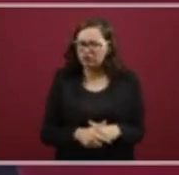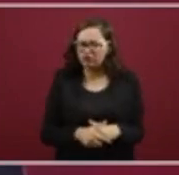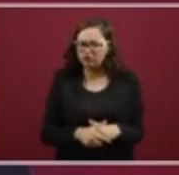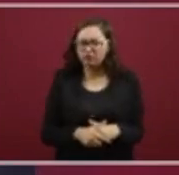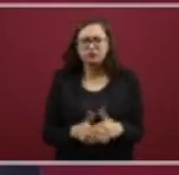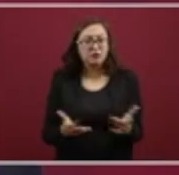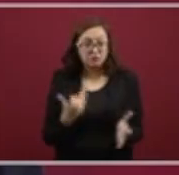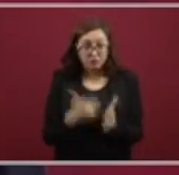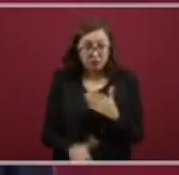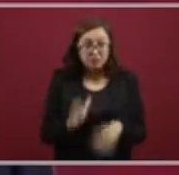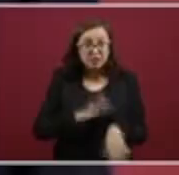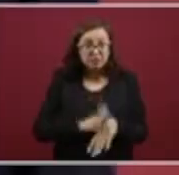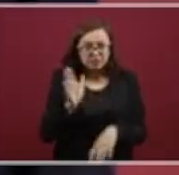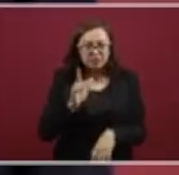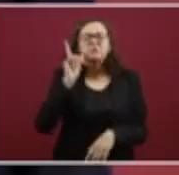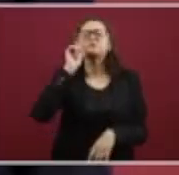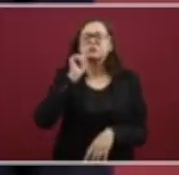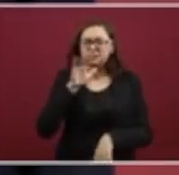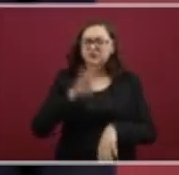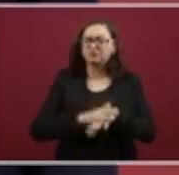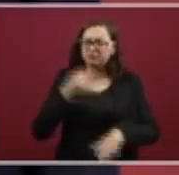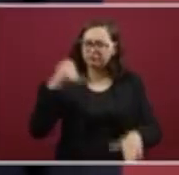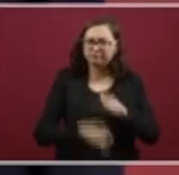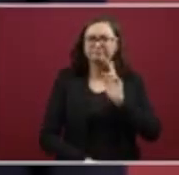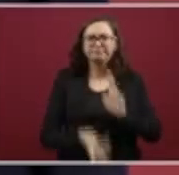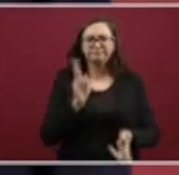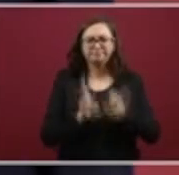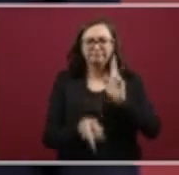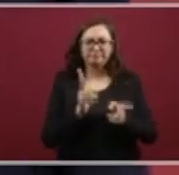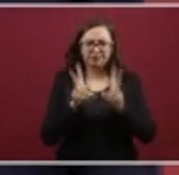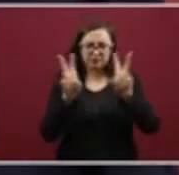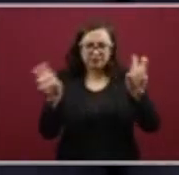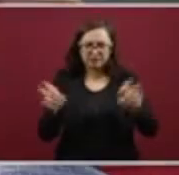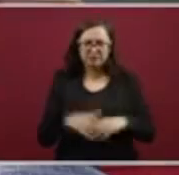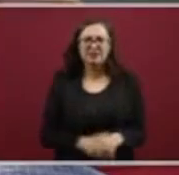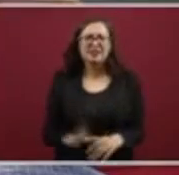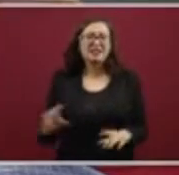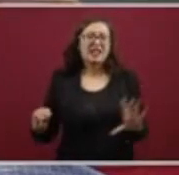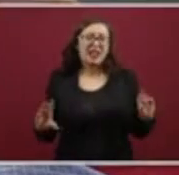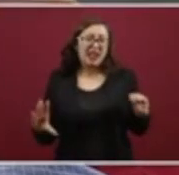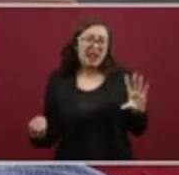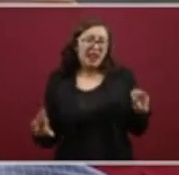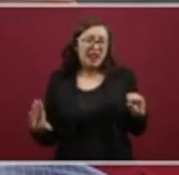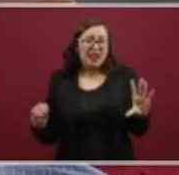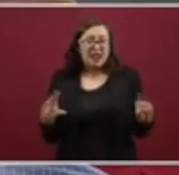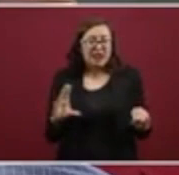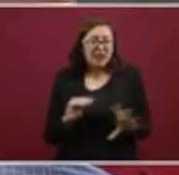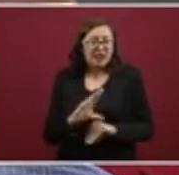Y si hace falta, mañana hablamos más sobre ese tema.